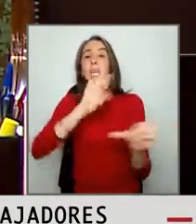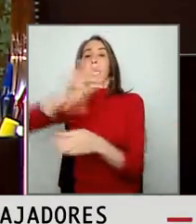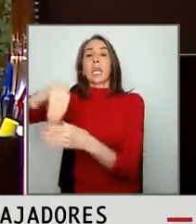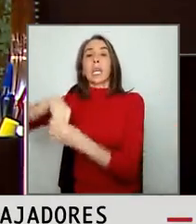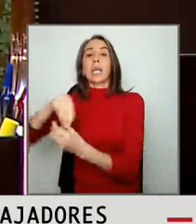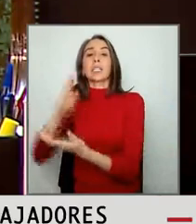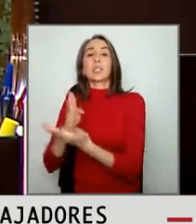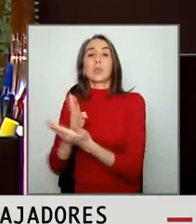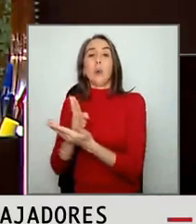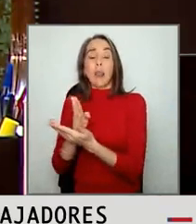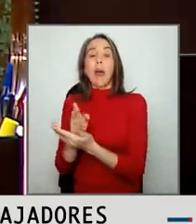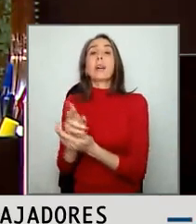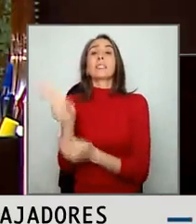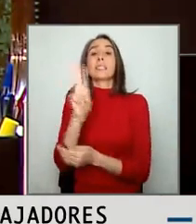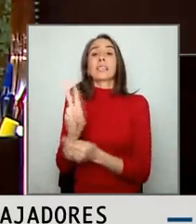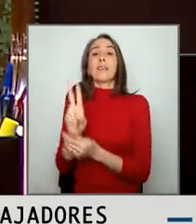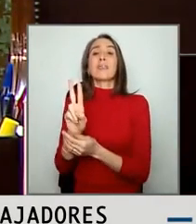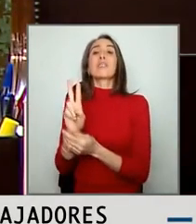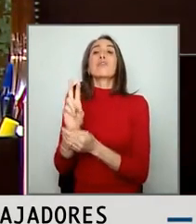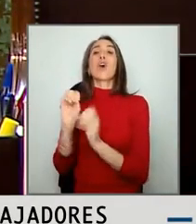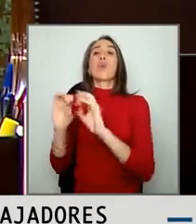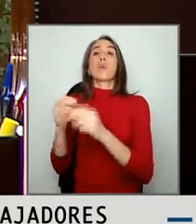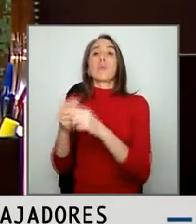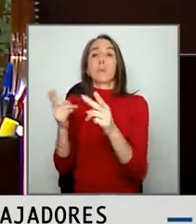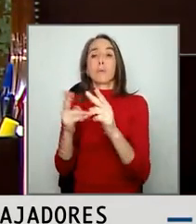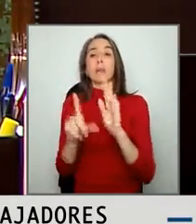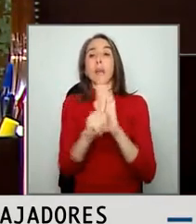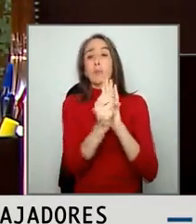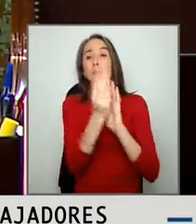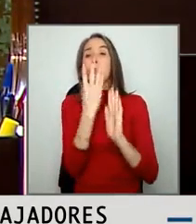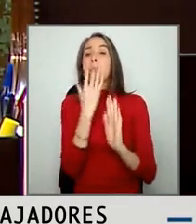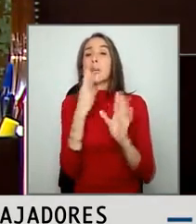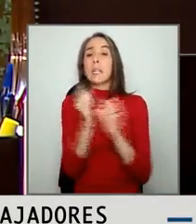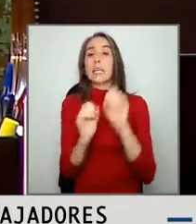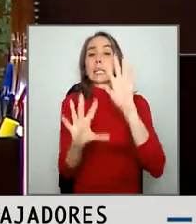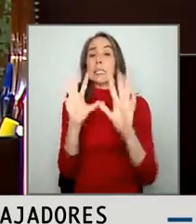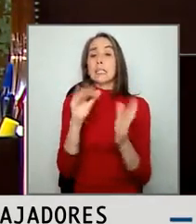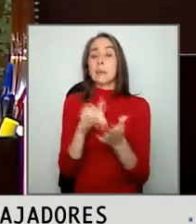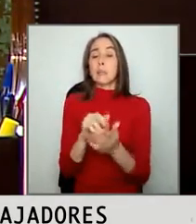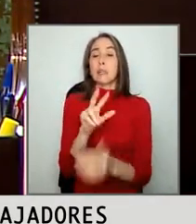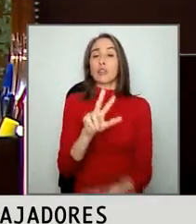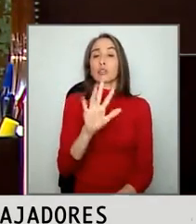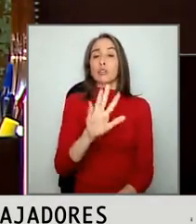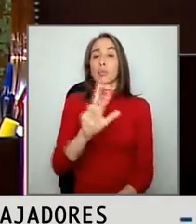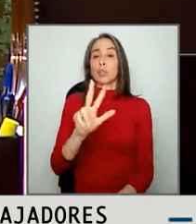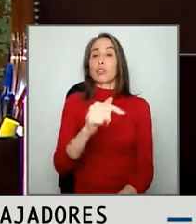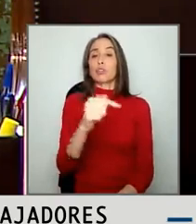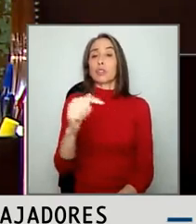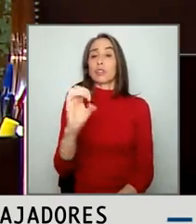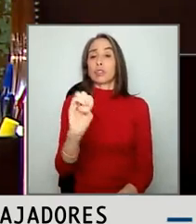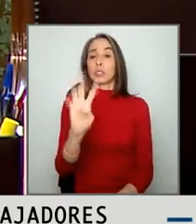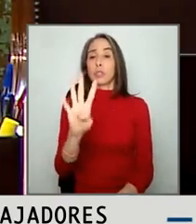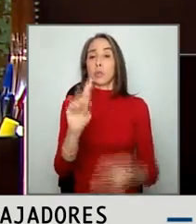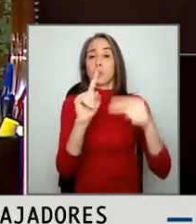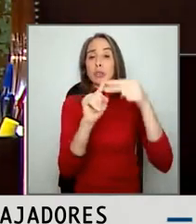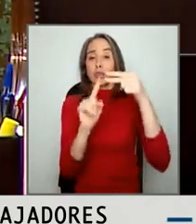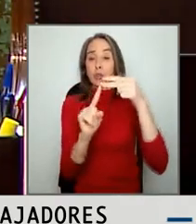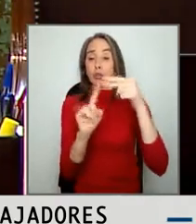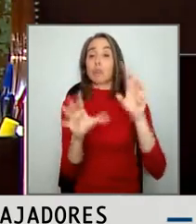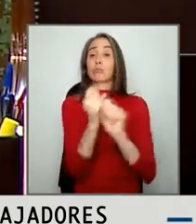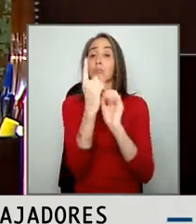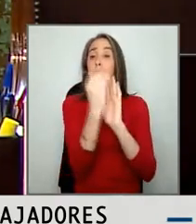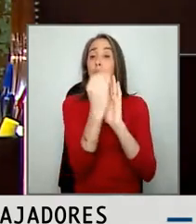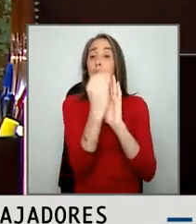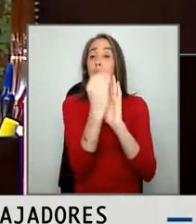número 15806-04 y 15.858-04 para la discusión de este proyecto se